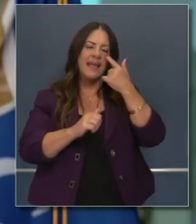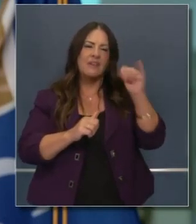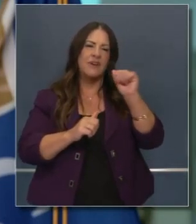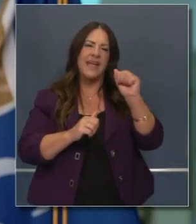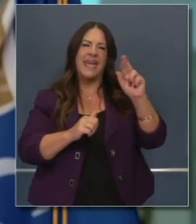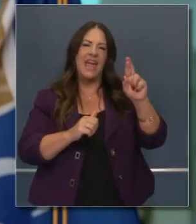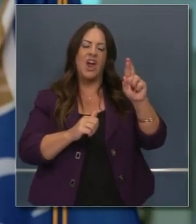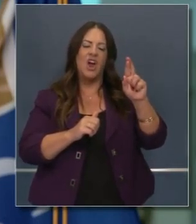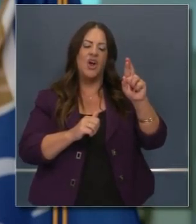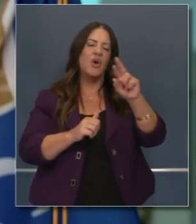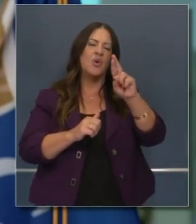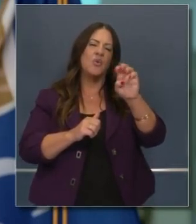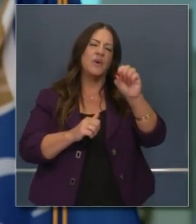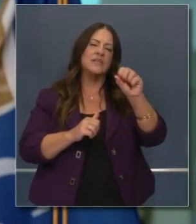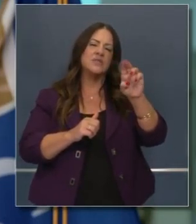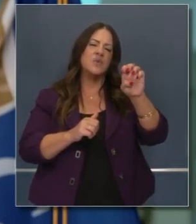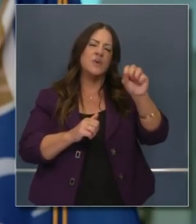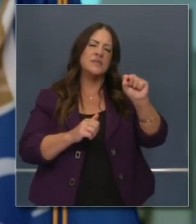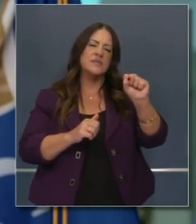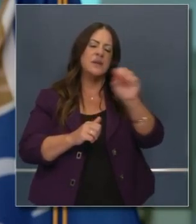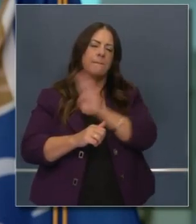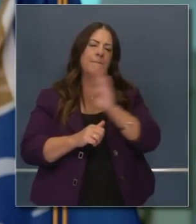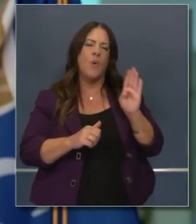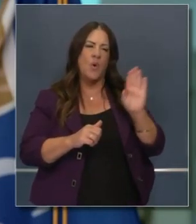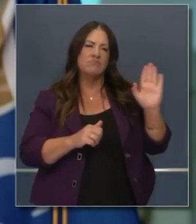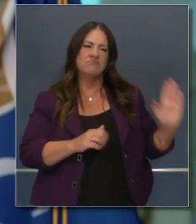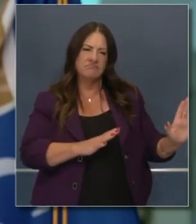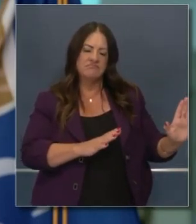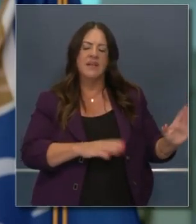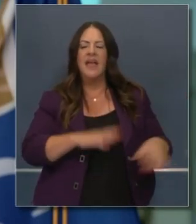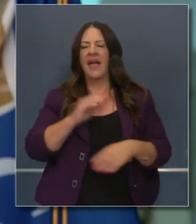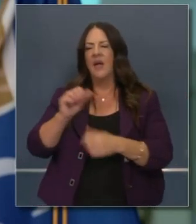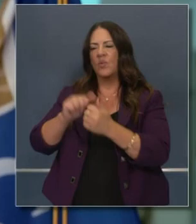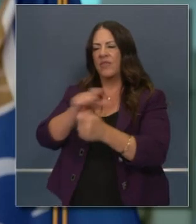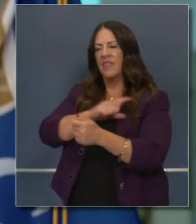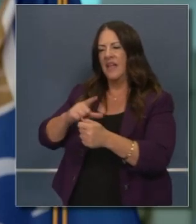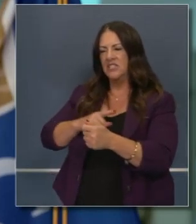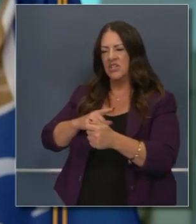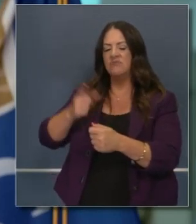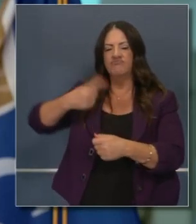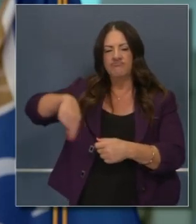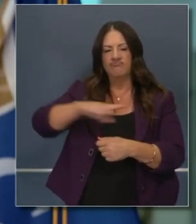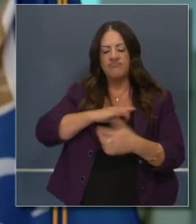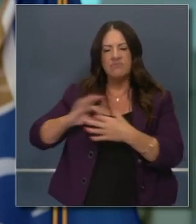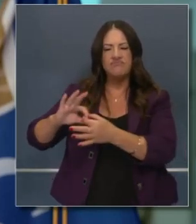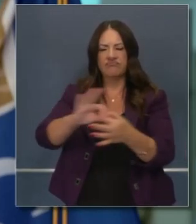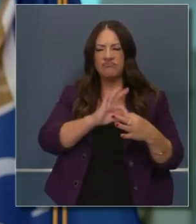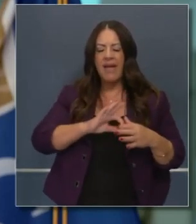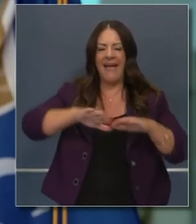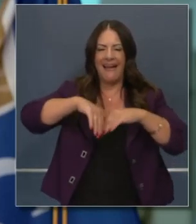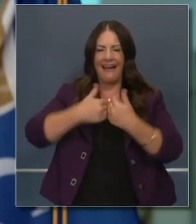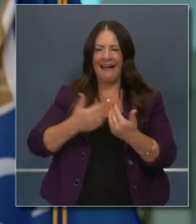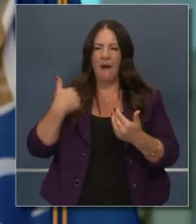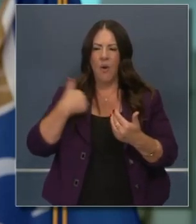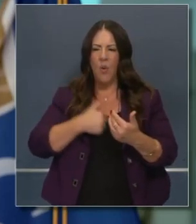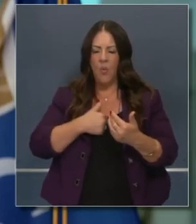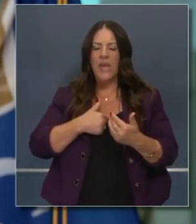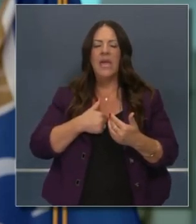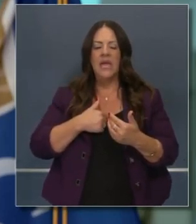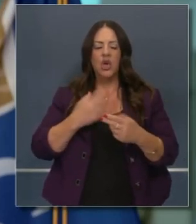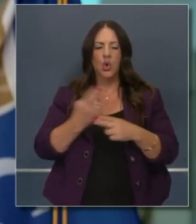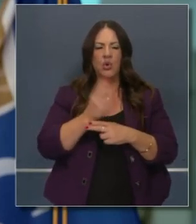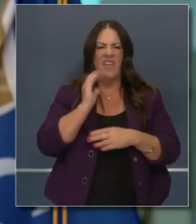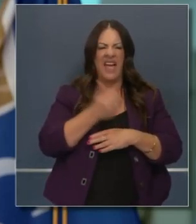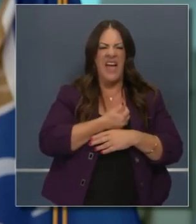de Aire de California con la ayuda de Mary Nichols y el trabajo con la legislatura en esa causa colectiva para cambiar la forma